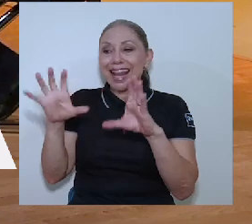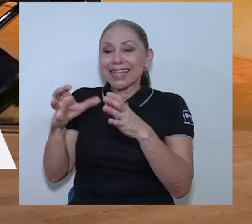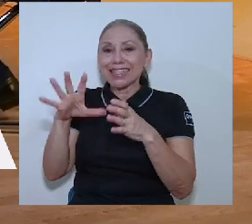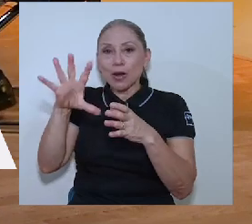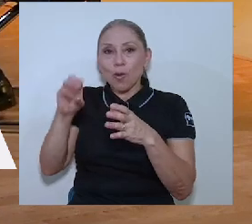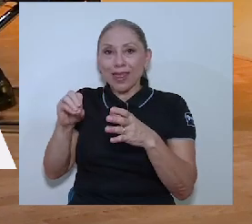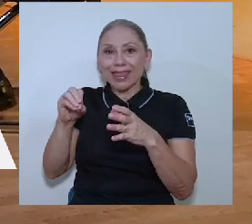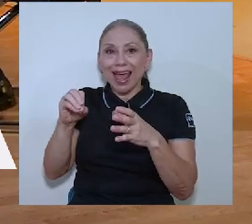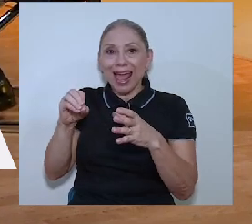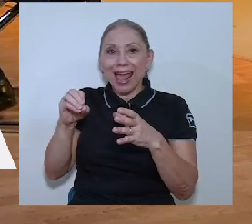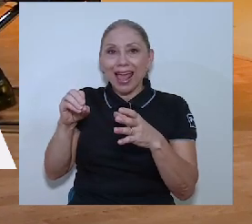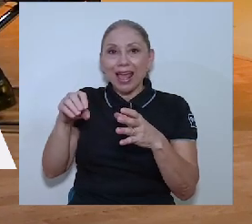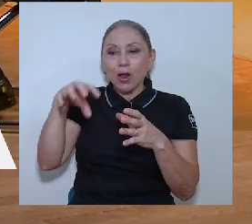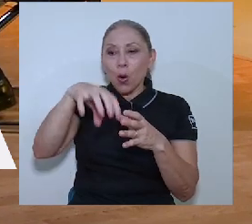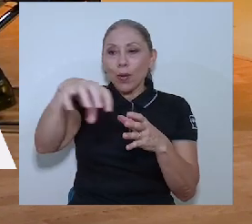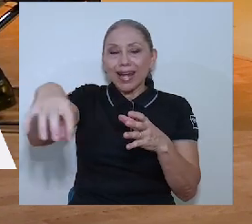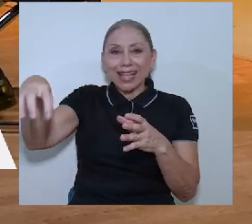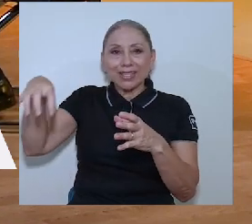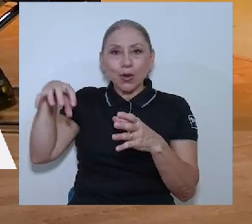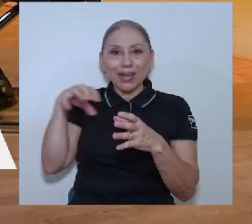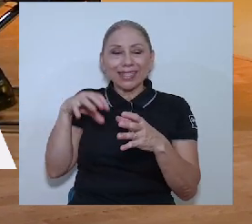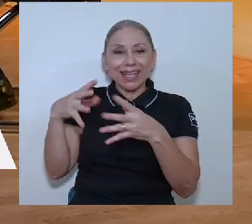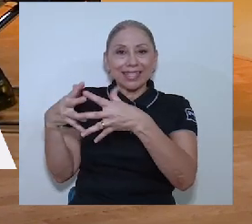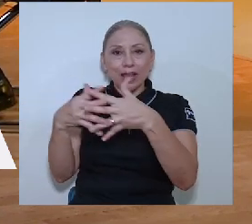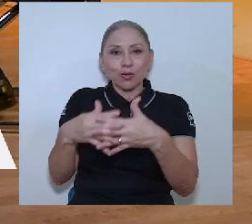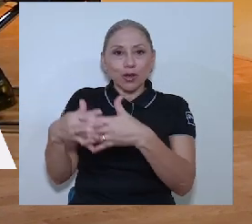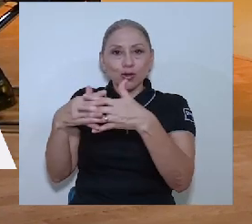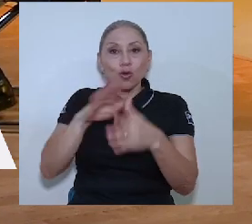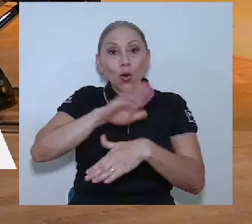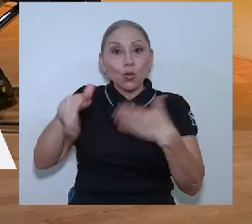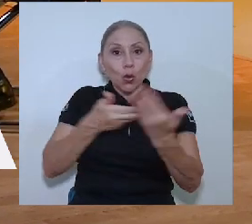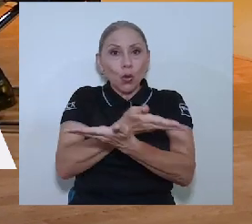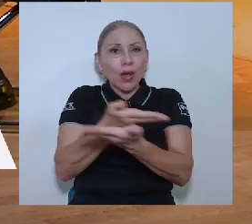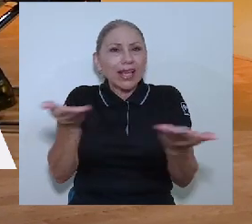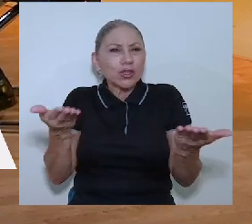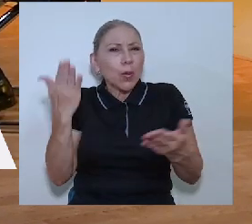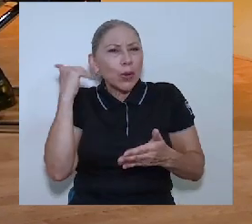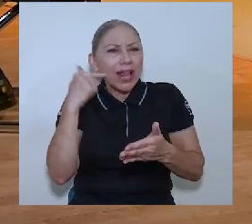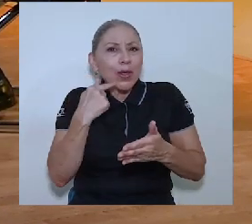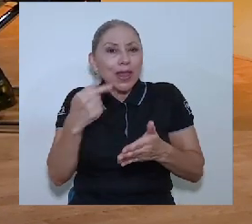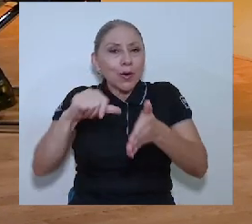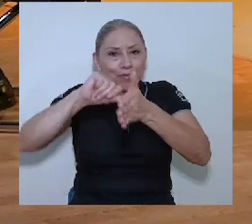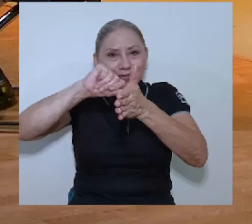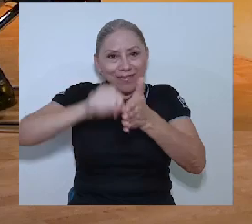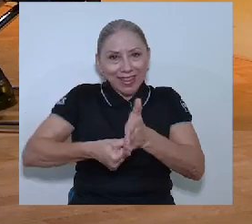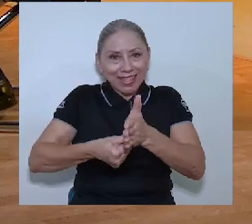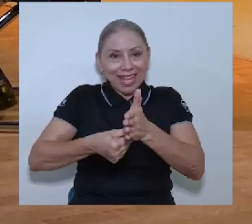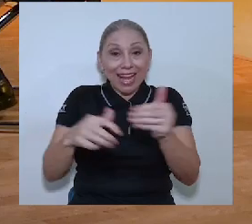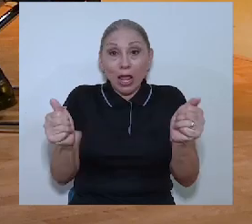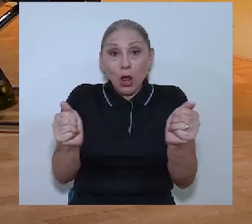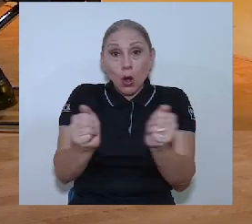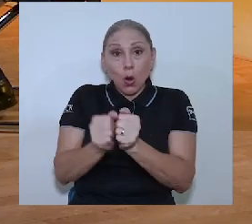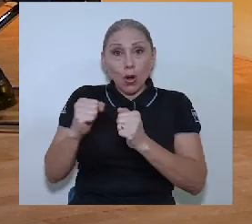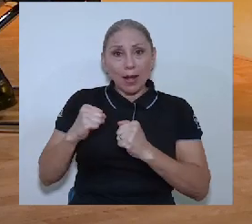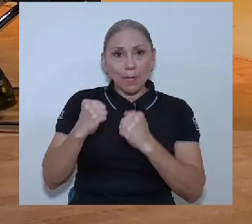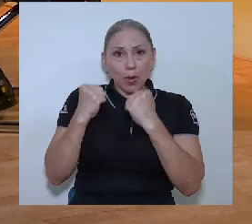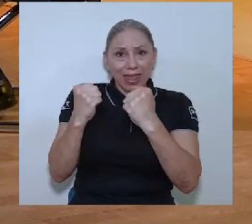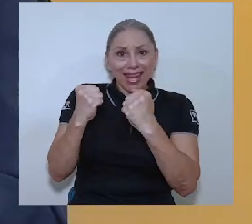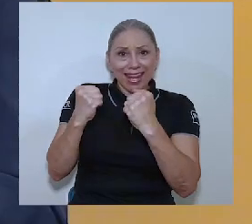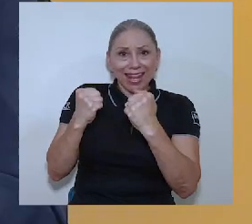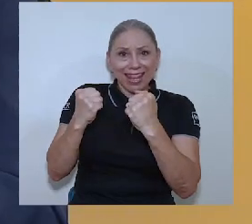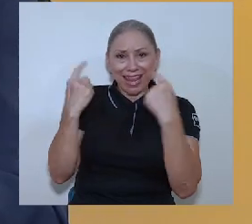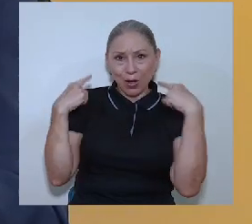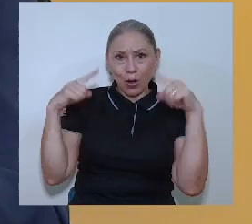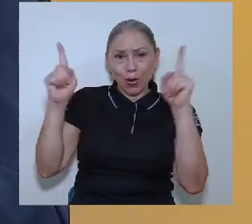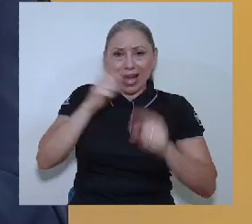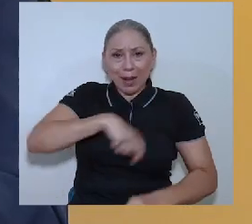Unidos. Todo esto lo digo para enfatizar que el poder con el que va a llegar a la presidencia Donald